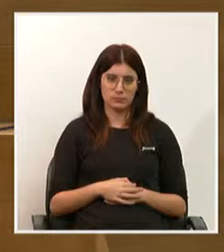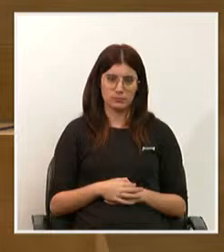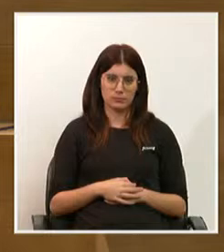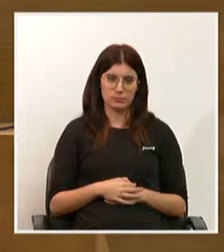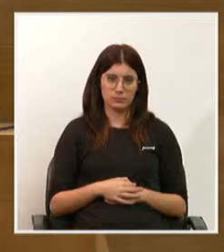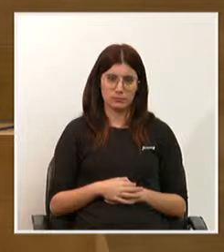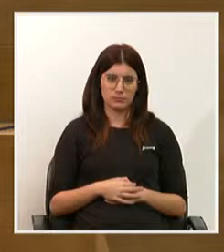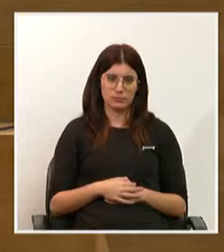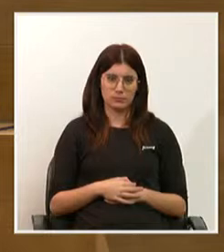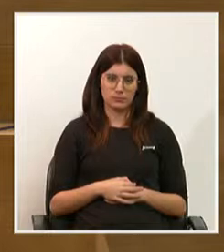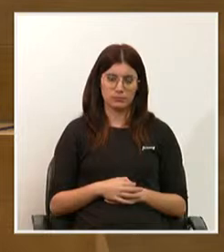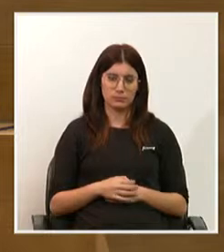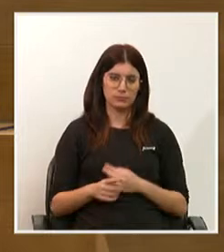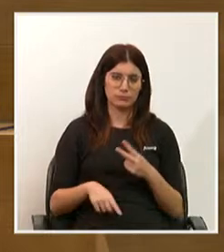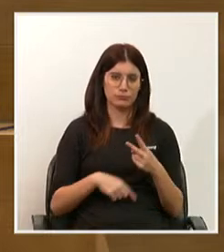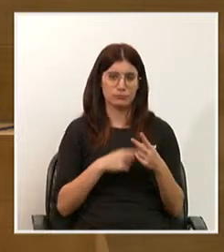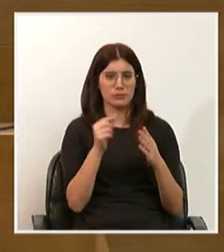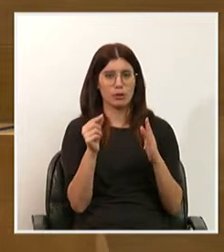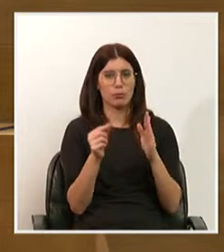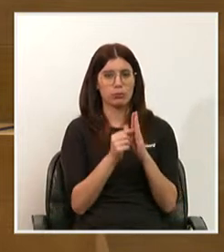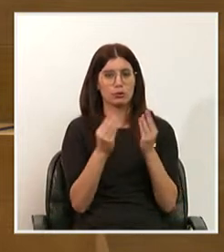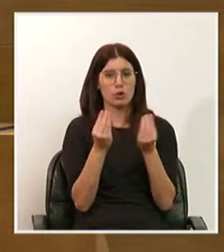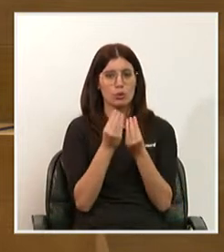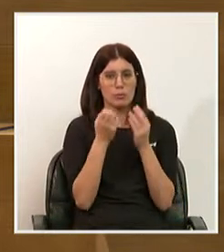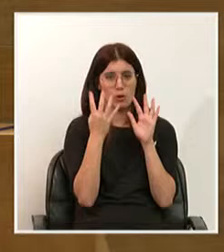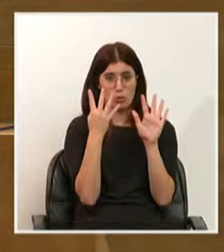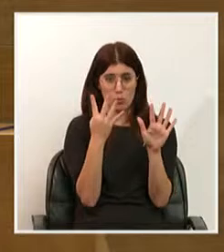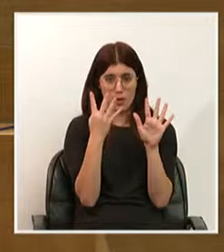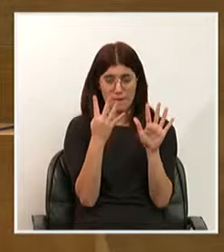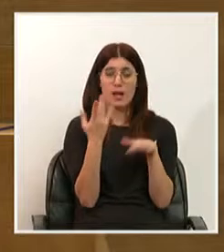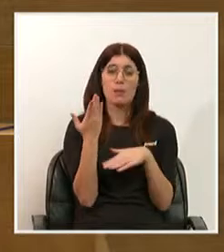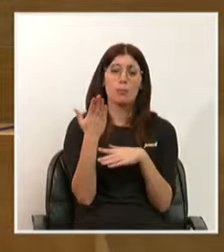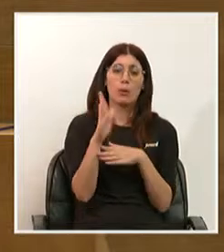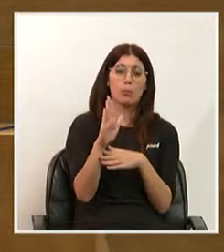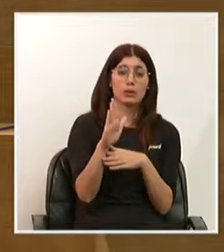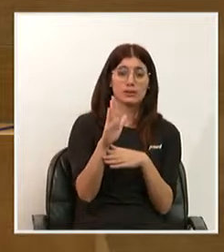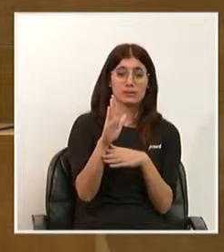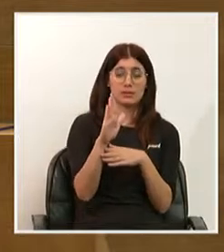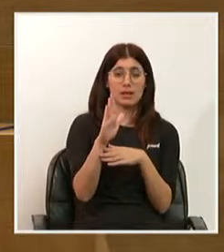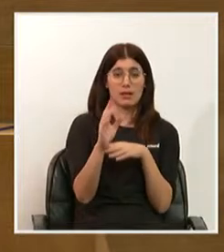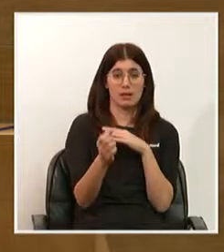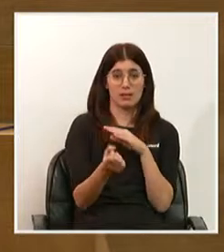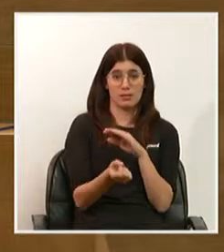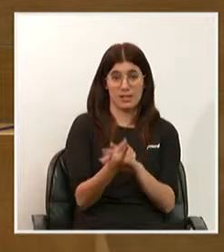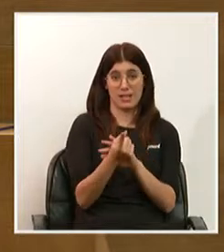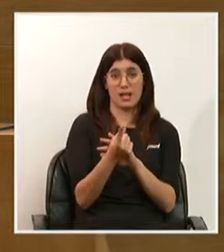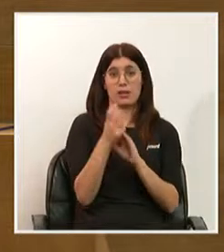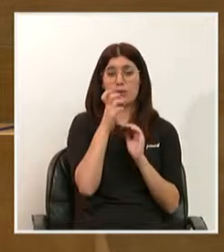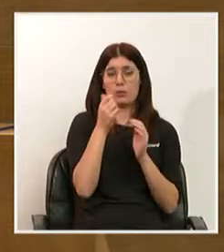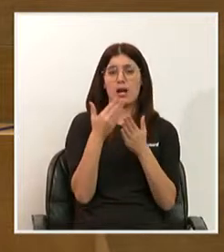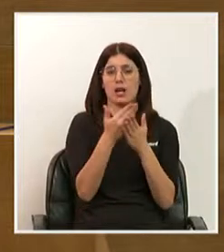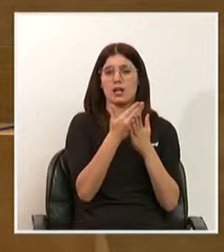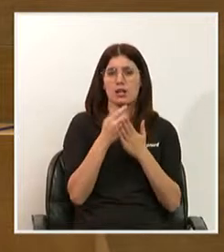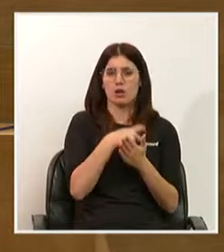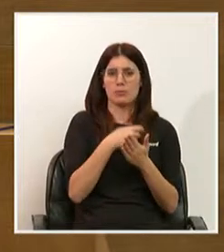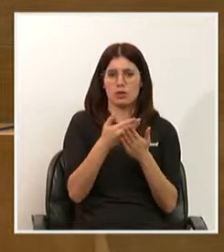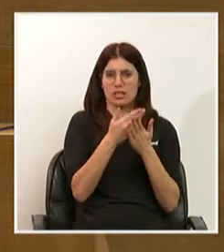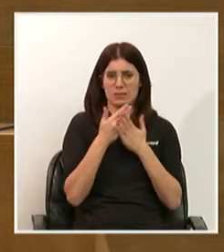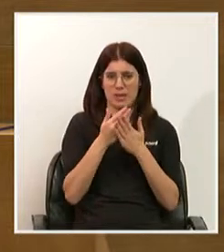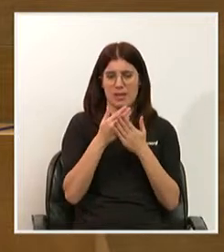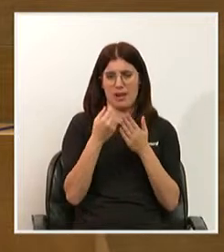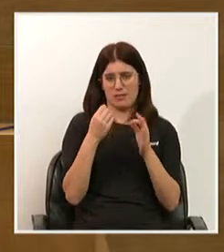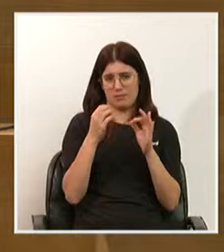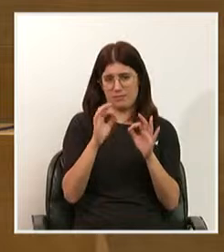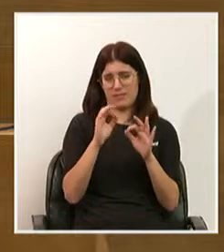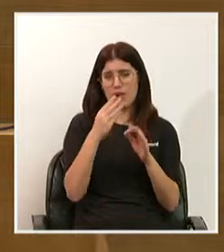iniciativa pasamos al punto número nue propuesta de creación de una comisión especial de estudios sobre juventud presentada por el